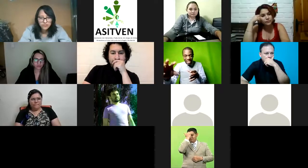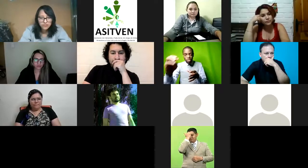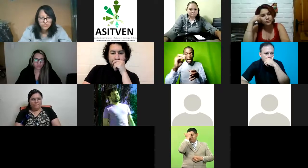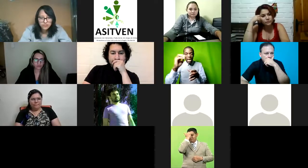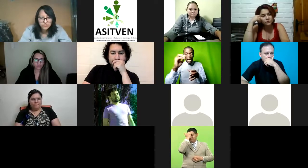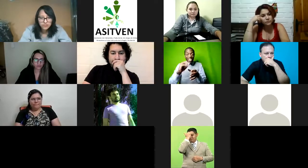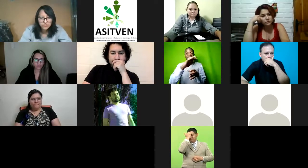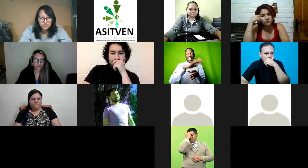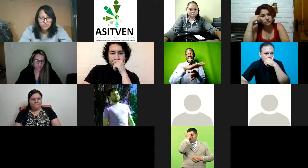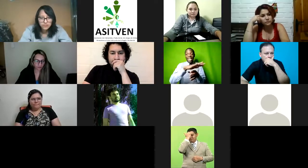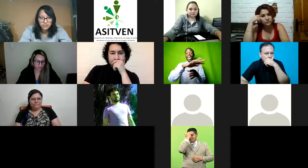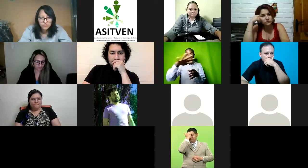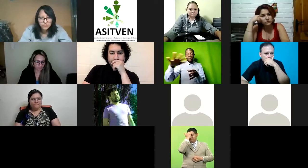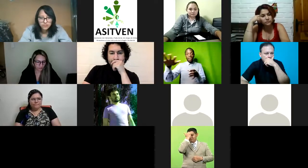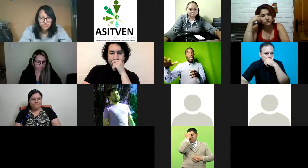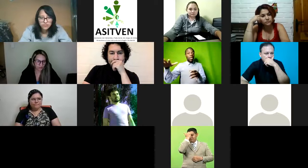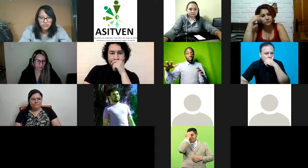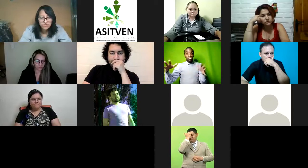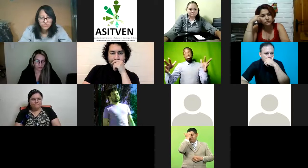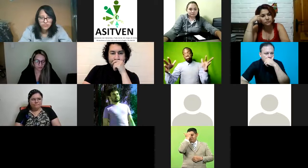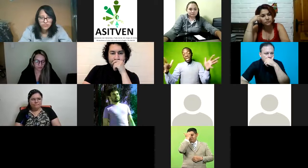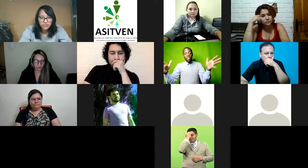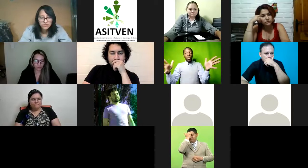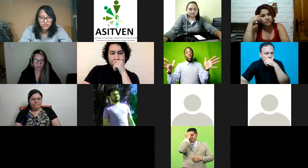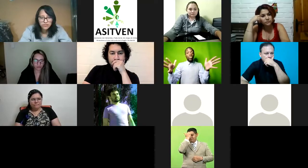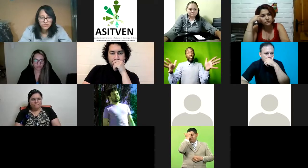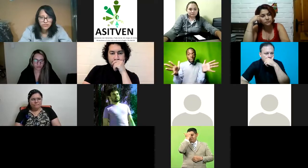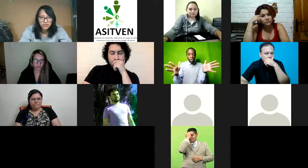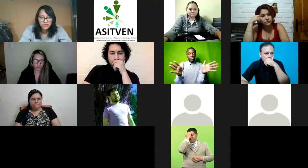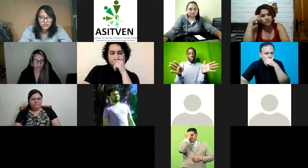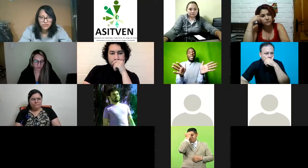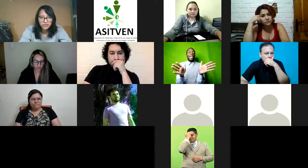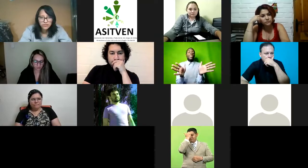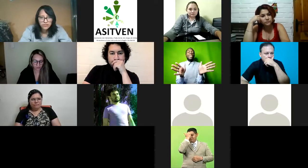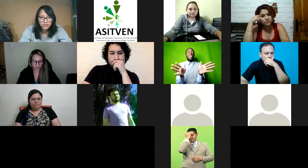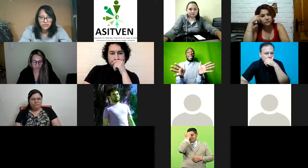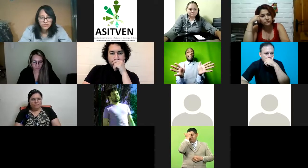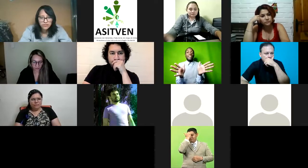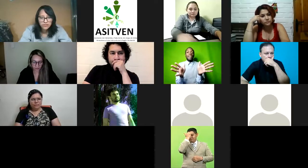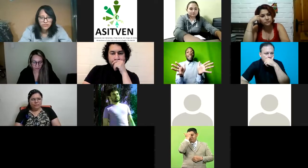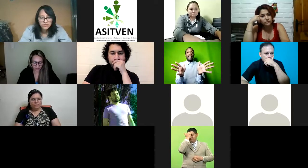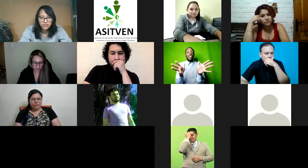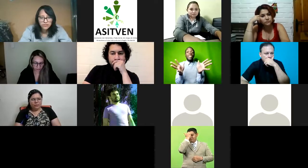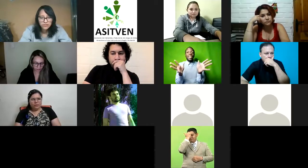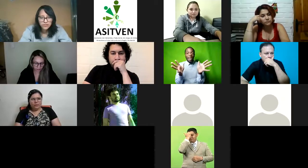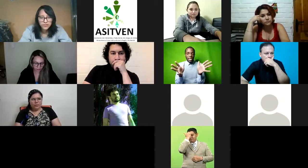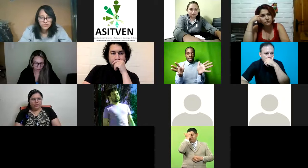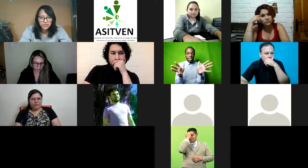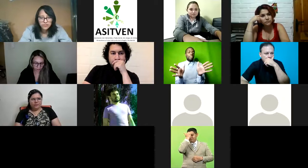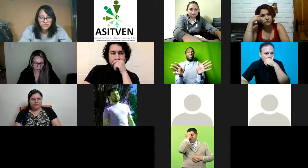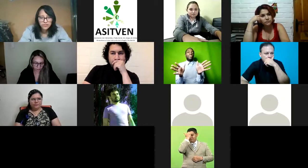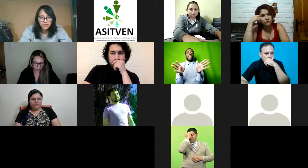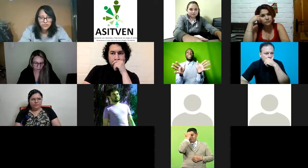señas naturales de digamos, un número de lenguas de señas